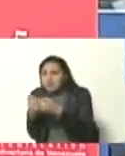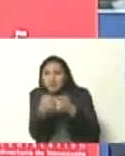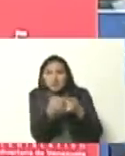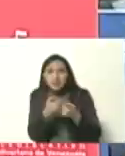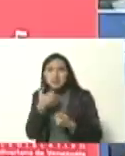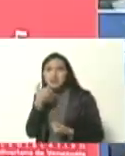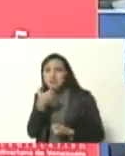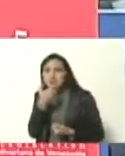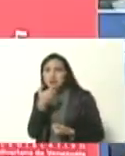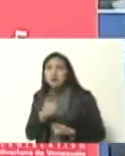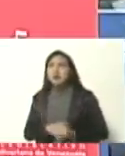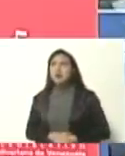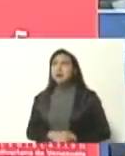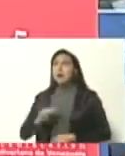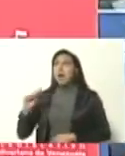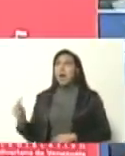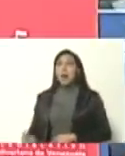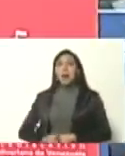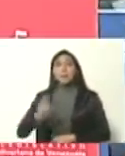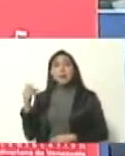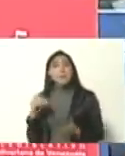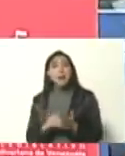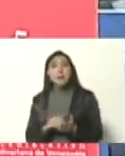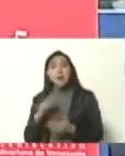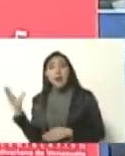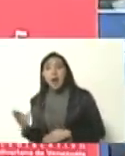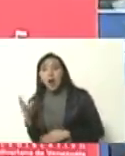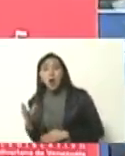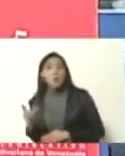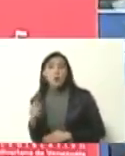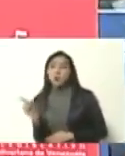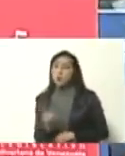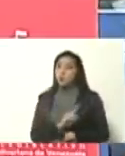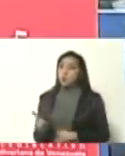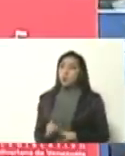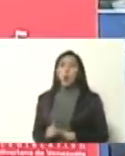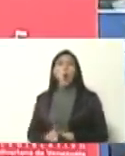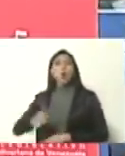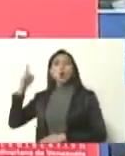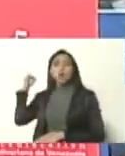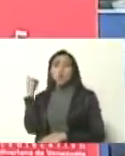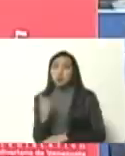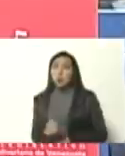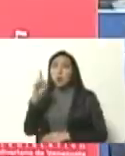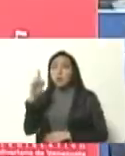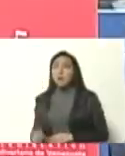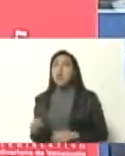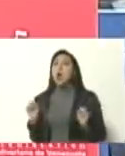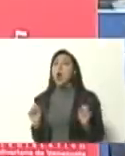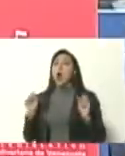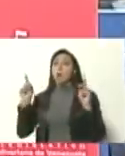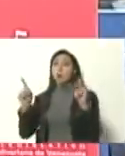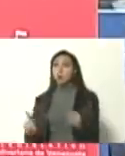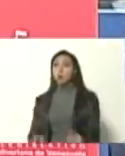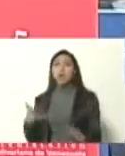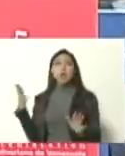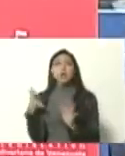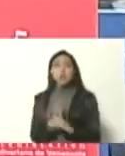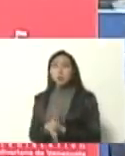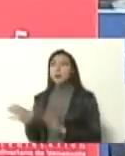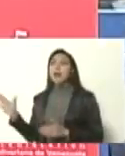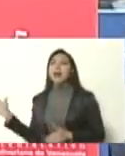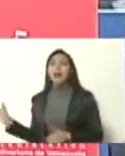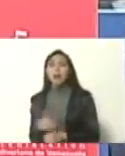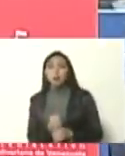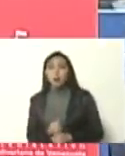primera vez que desde Colombia viene el plan, lo hemos denunciado varias veces, denunciamos incluso en la oportunidad en que fue capturado